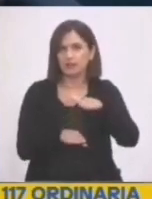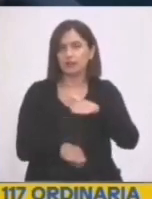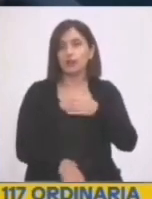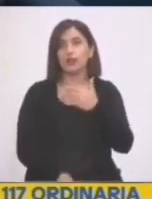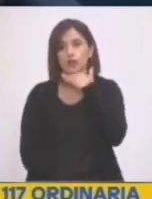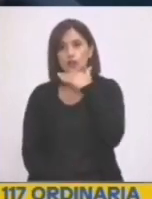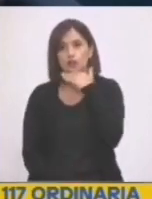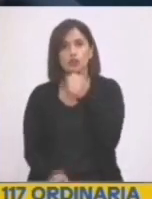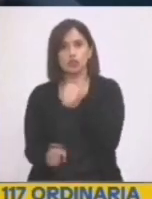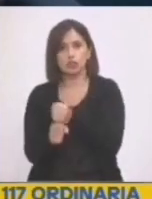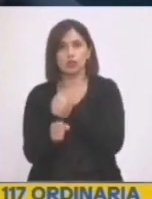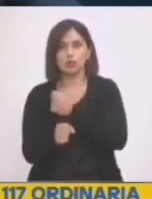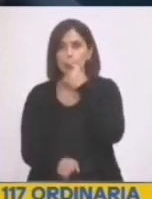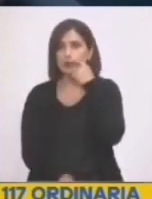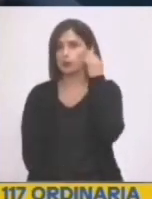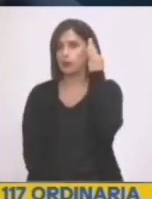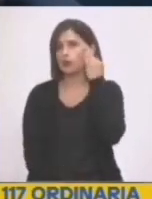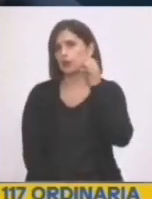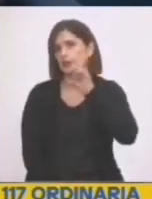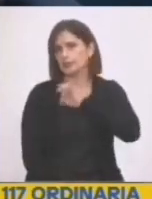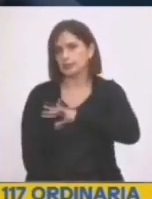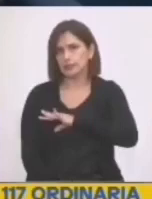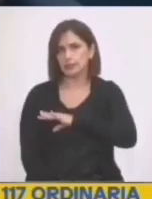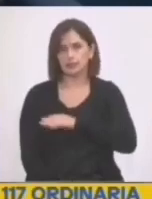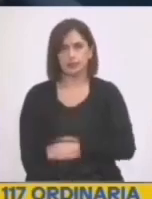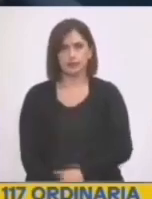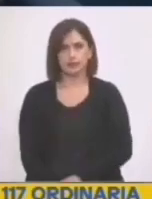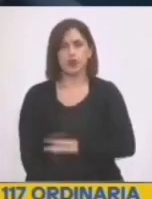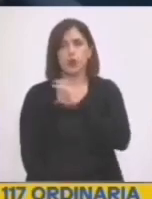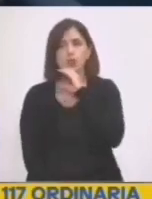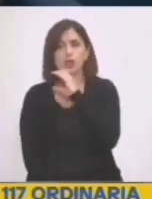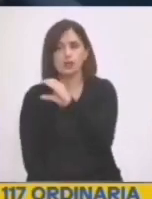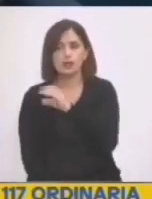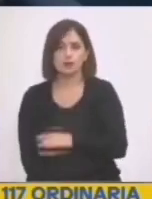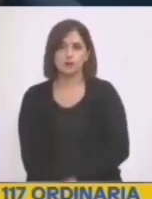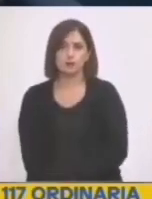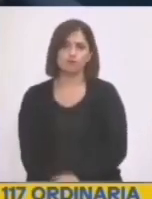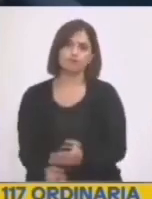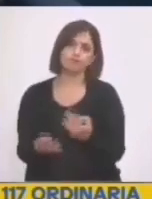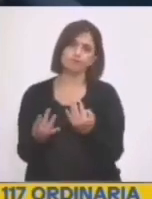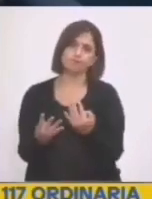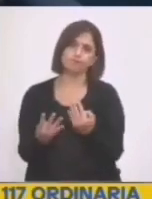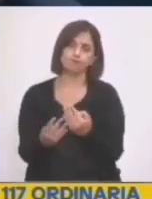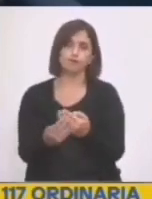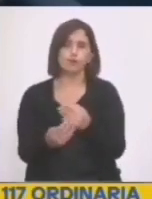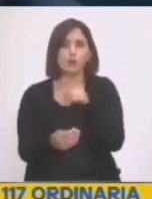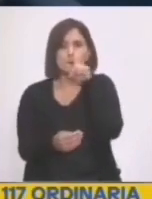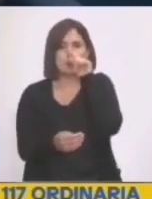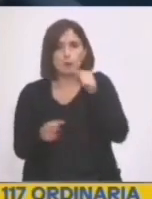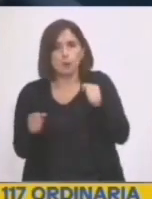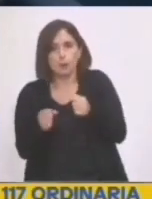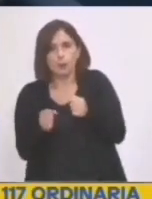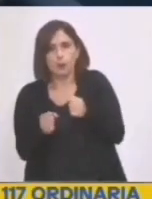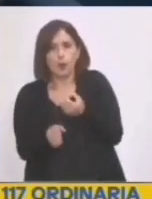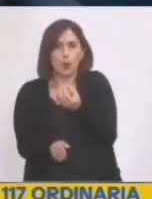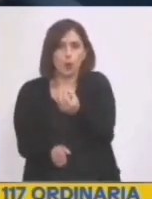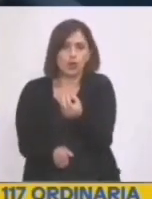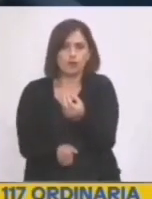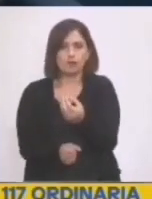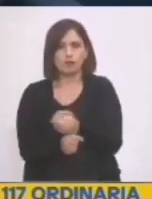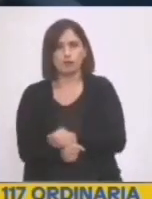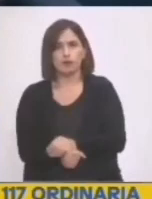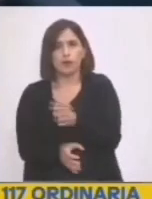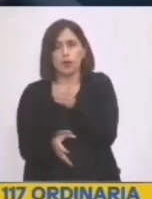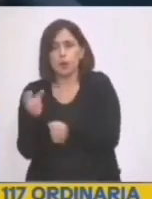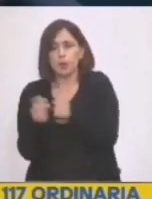son los trabajadores y trabajadoras de chile o la gente del mundo rural que tiene que esperar que la gallinita ponga los huevos que la vaquita de un par de